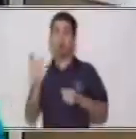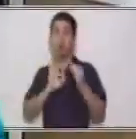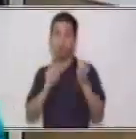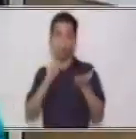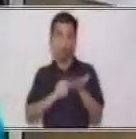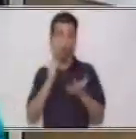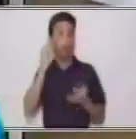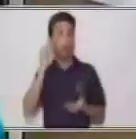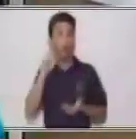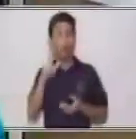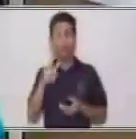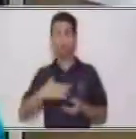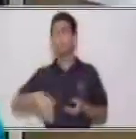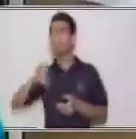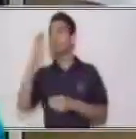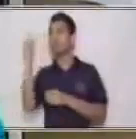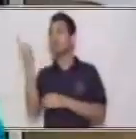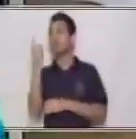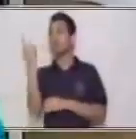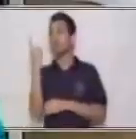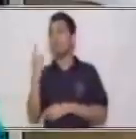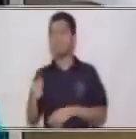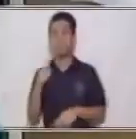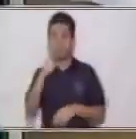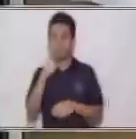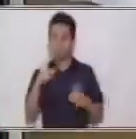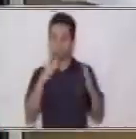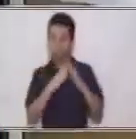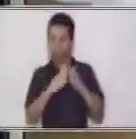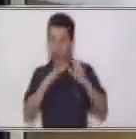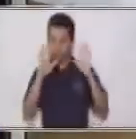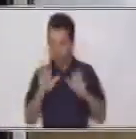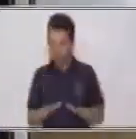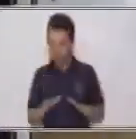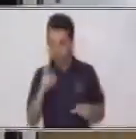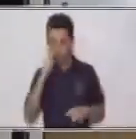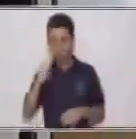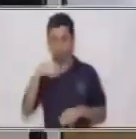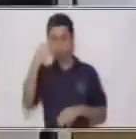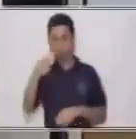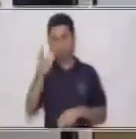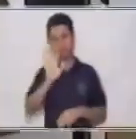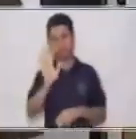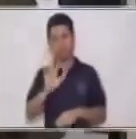Y lo más importante, quédate en casa. Hasta la próxima.